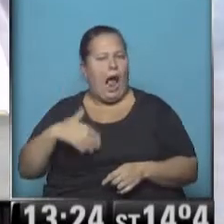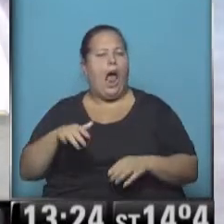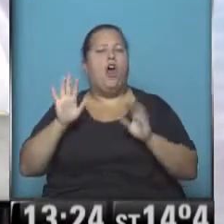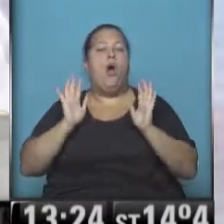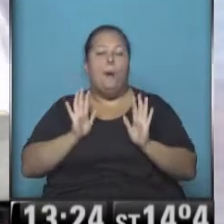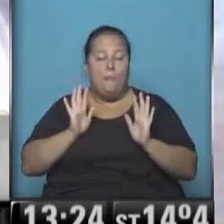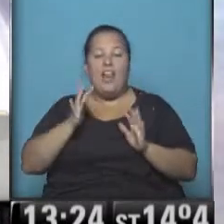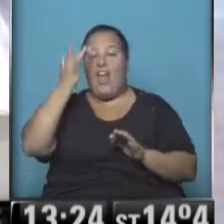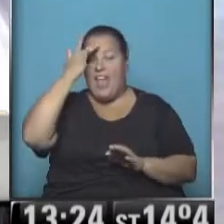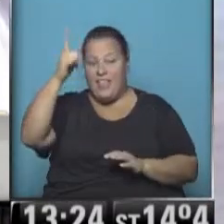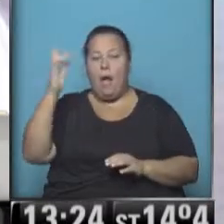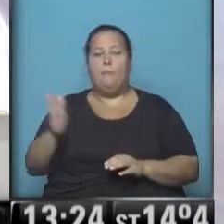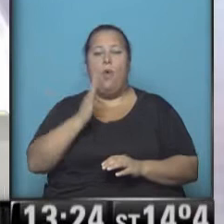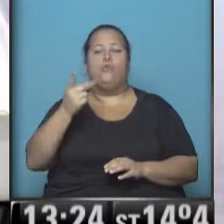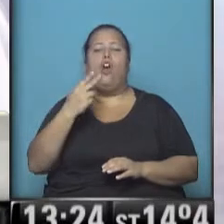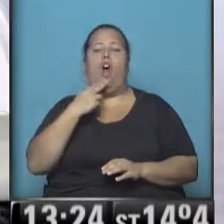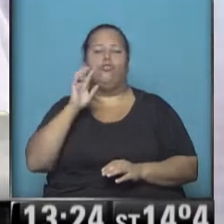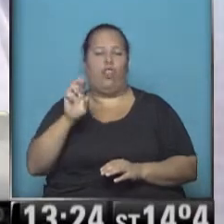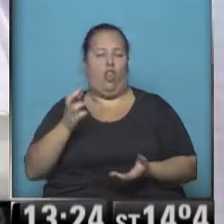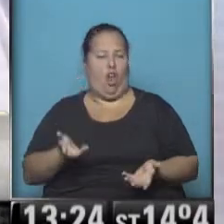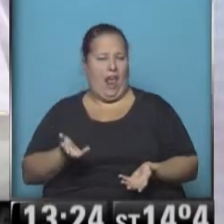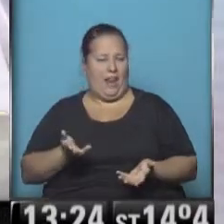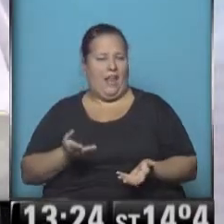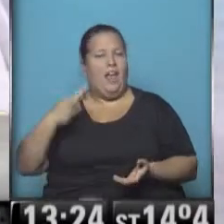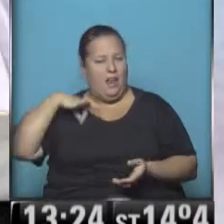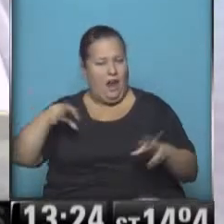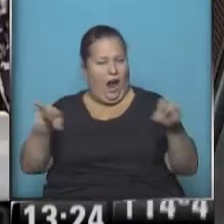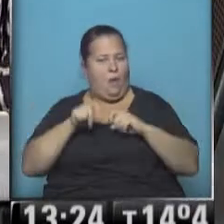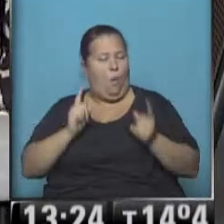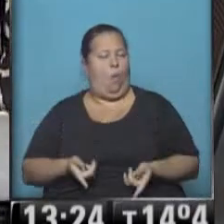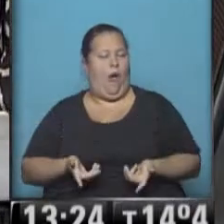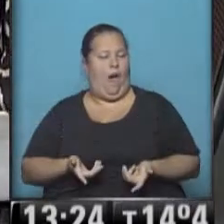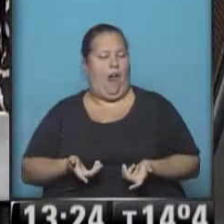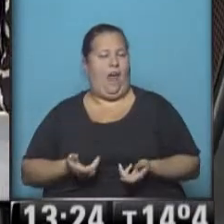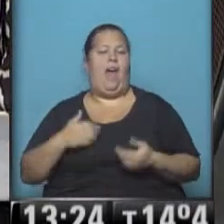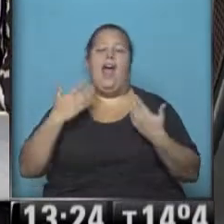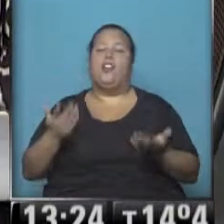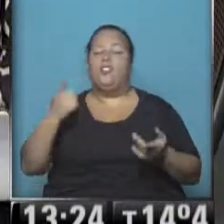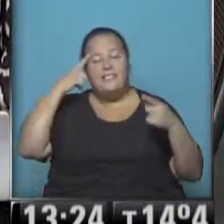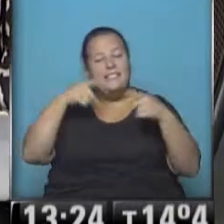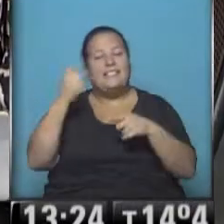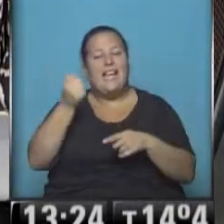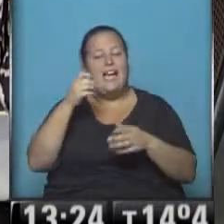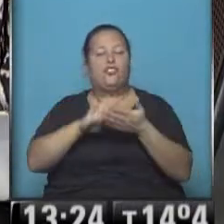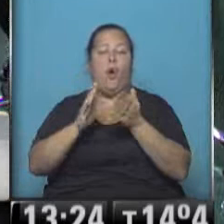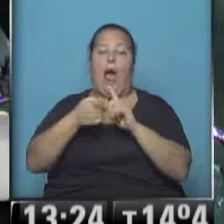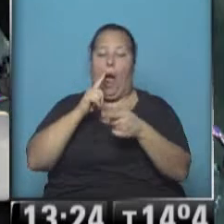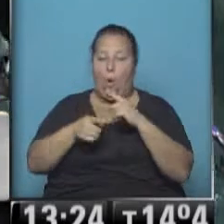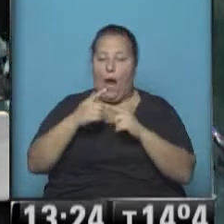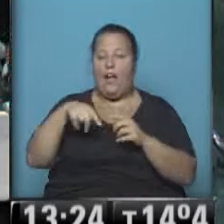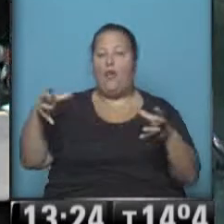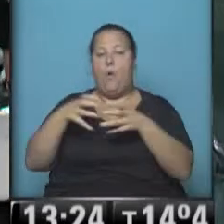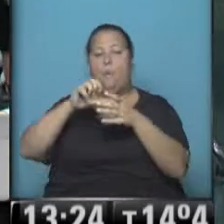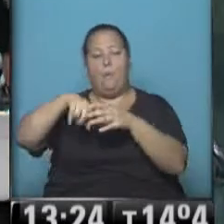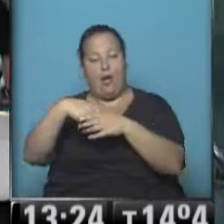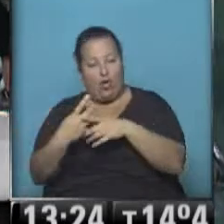por ejemplo la india lo produce a 11 dólares y ganan plata y el objetivo sería justamente a partir de estos acuerdos realizados con sus pares del mercosur